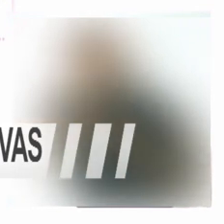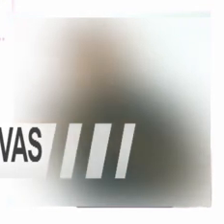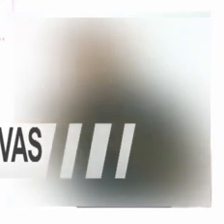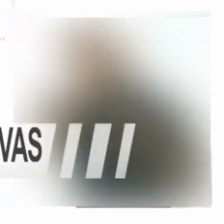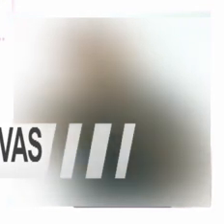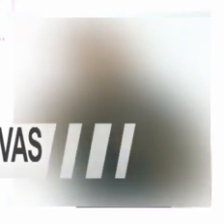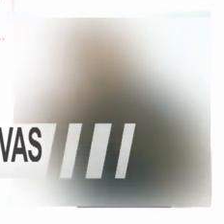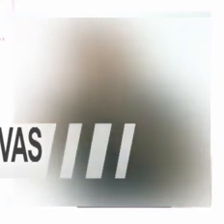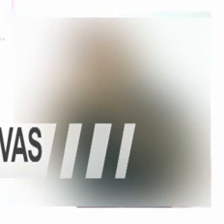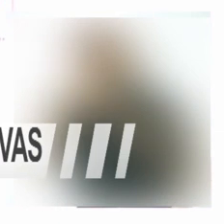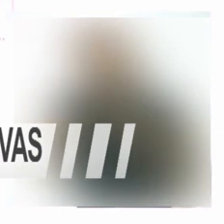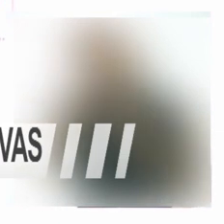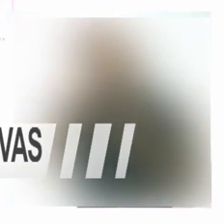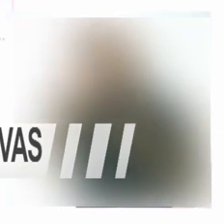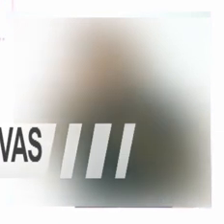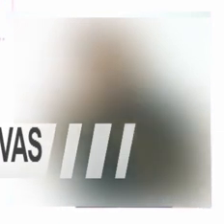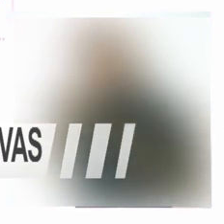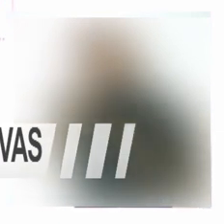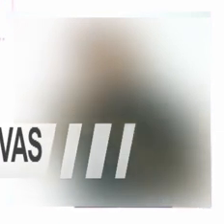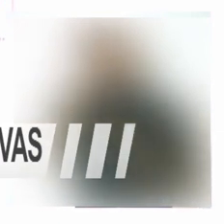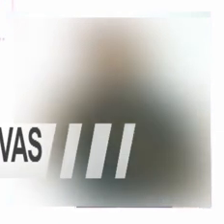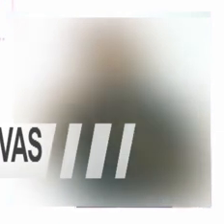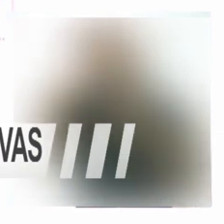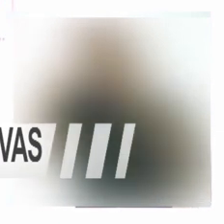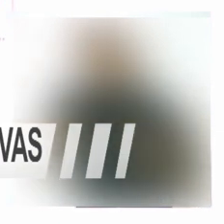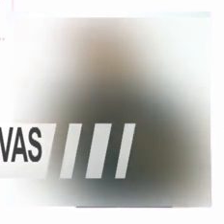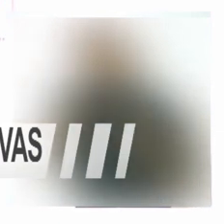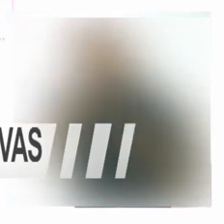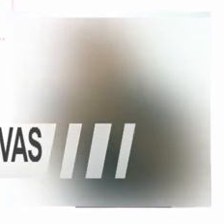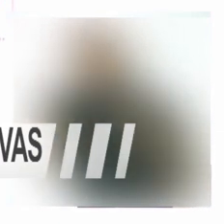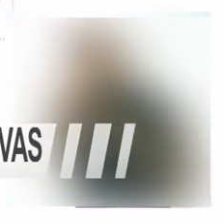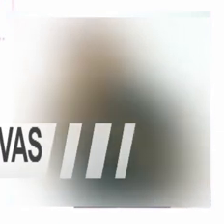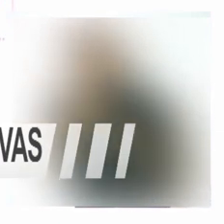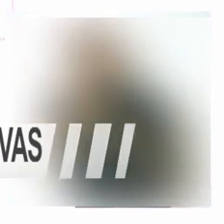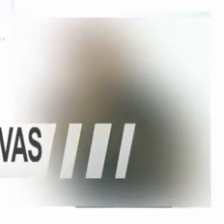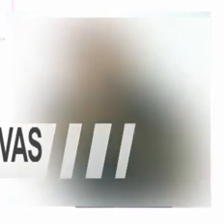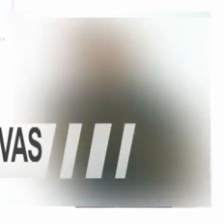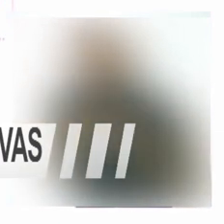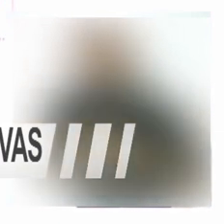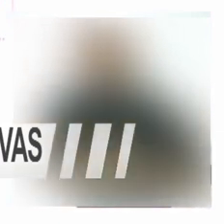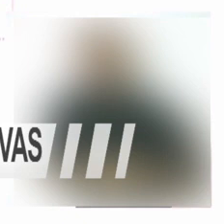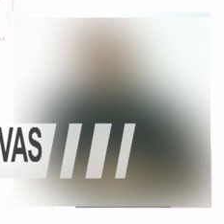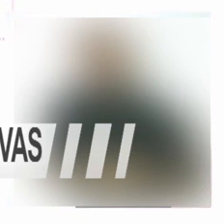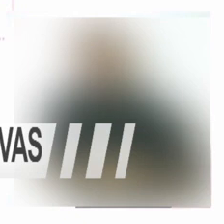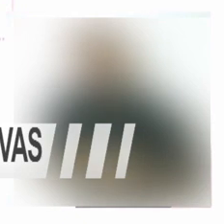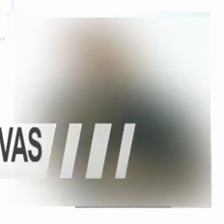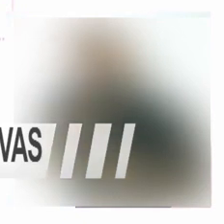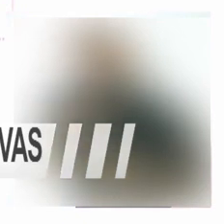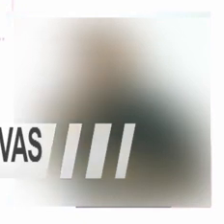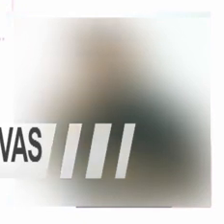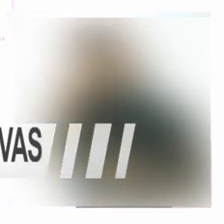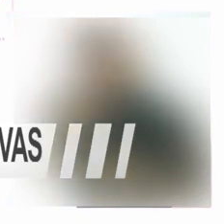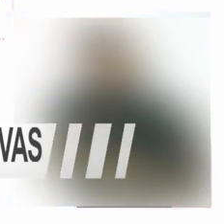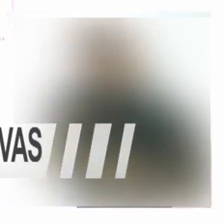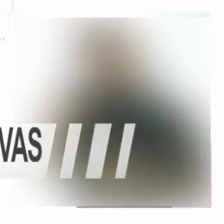evaluarlo con otros indicadores es particular específicamente en relación a la semana anterior